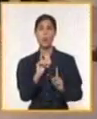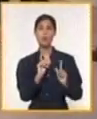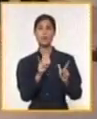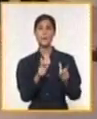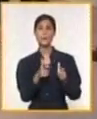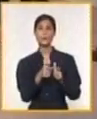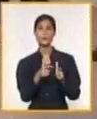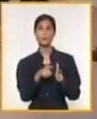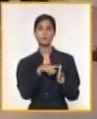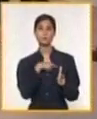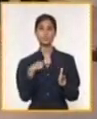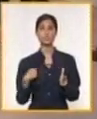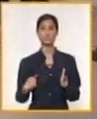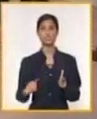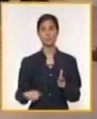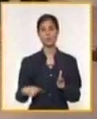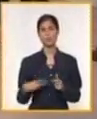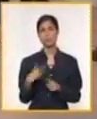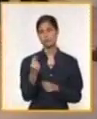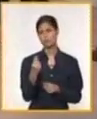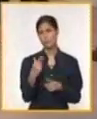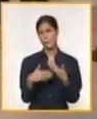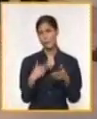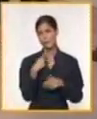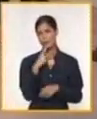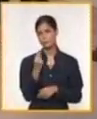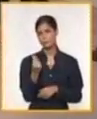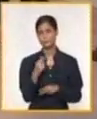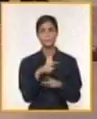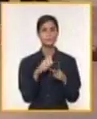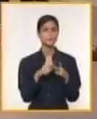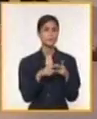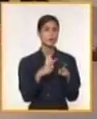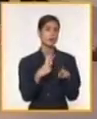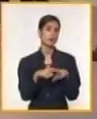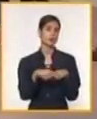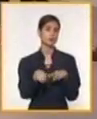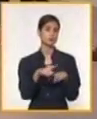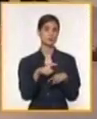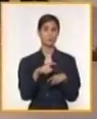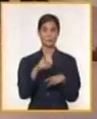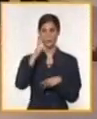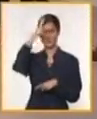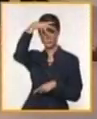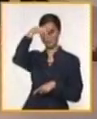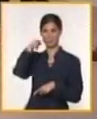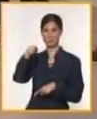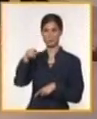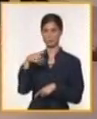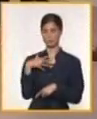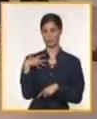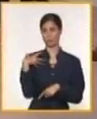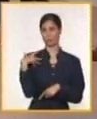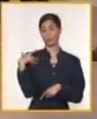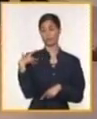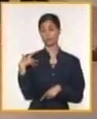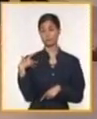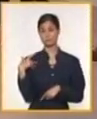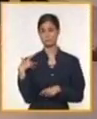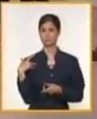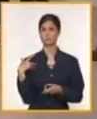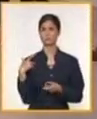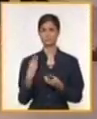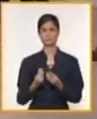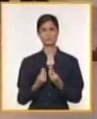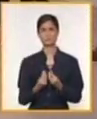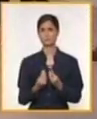conflicto comercial, que cualquier país que... Entonces, ¿quién se cree eso? Es decir, ¿quién se cree eso? Sí, pero fíjate, y me dio una